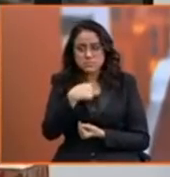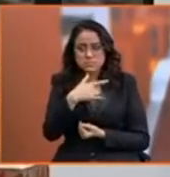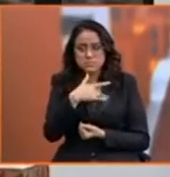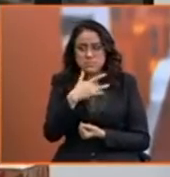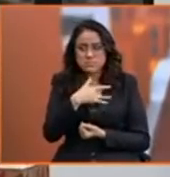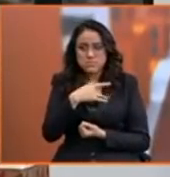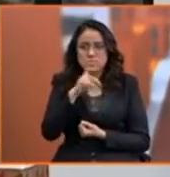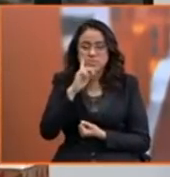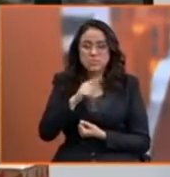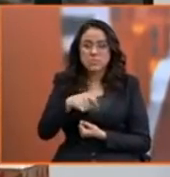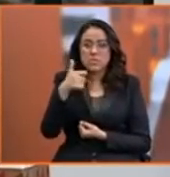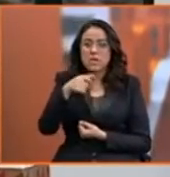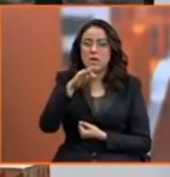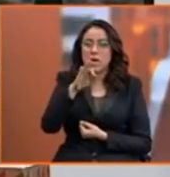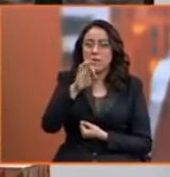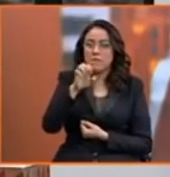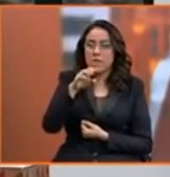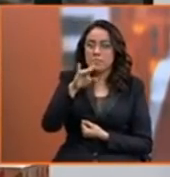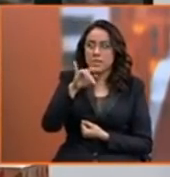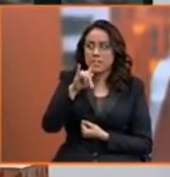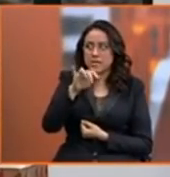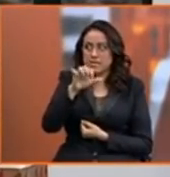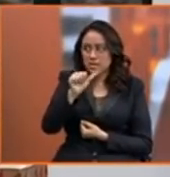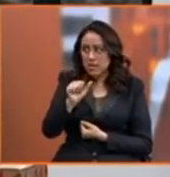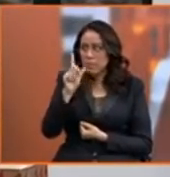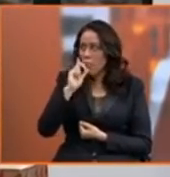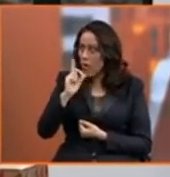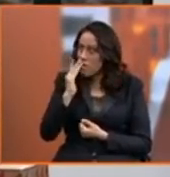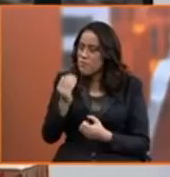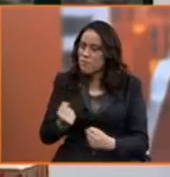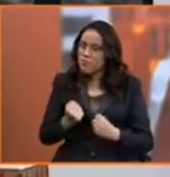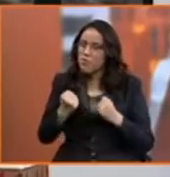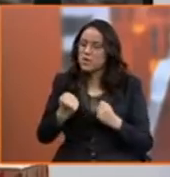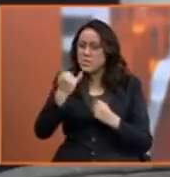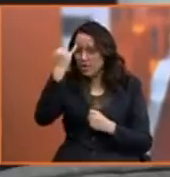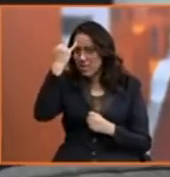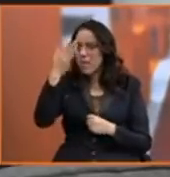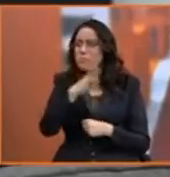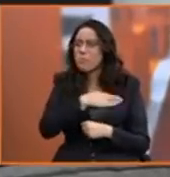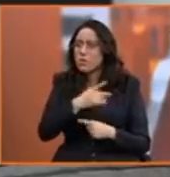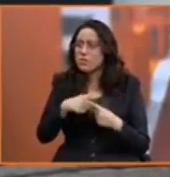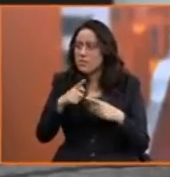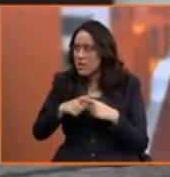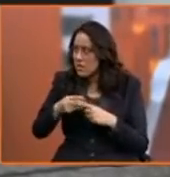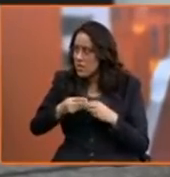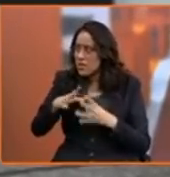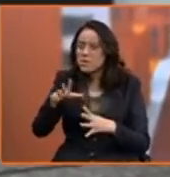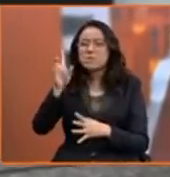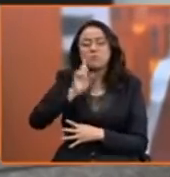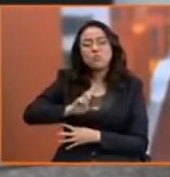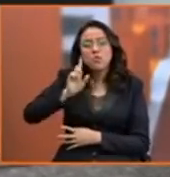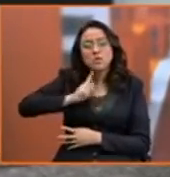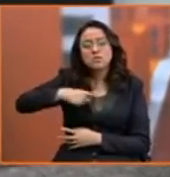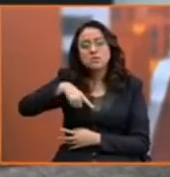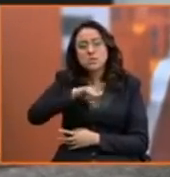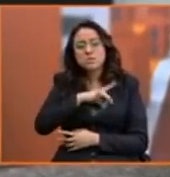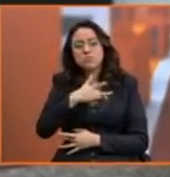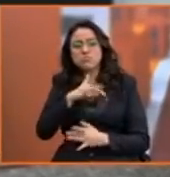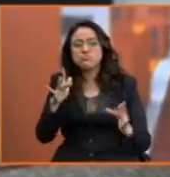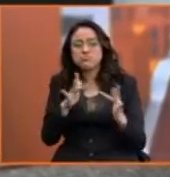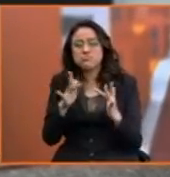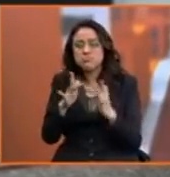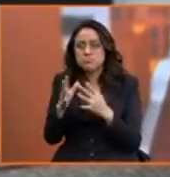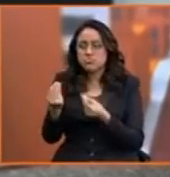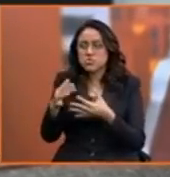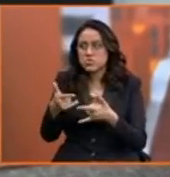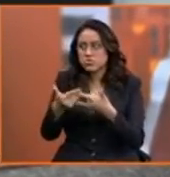primer feminista, es una mujer absolutamente empoderada, inspiradora, va a inspirar a las mujeres. Sé que las mujeres se van a conectar muchísimo con